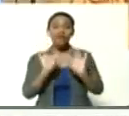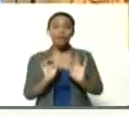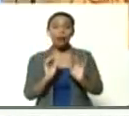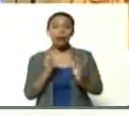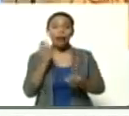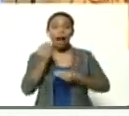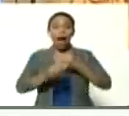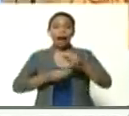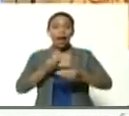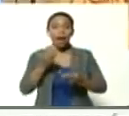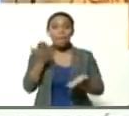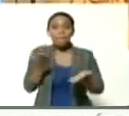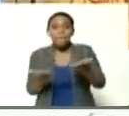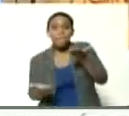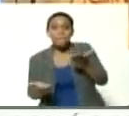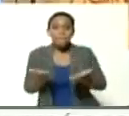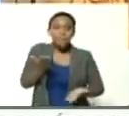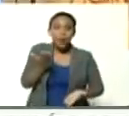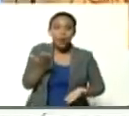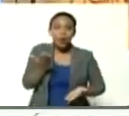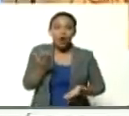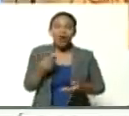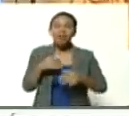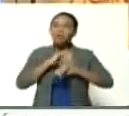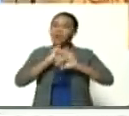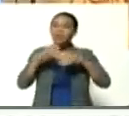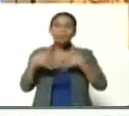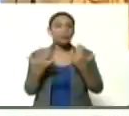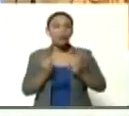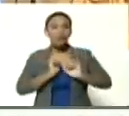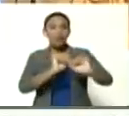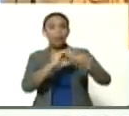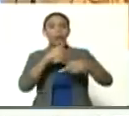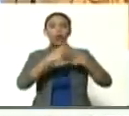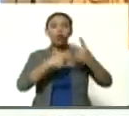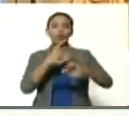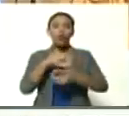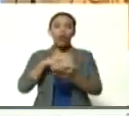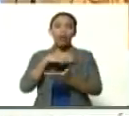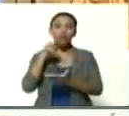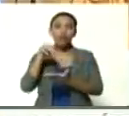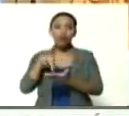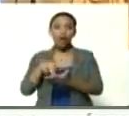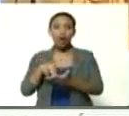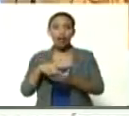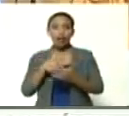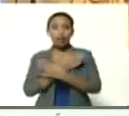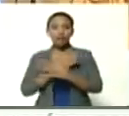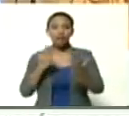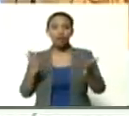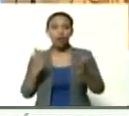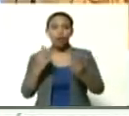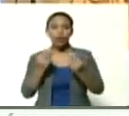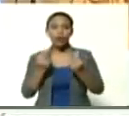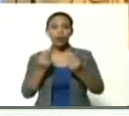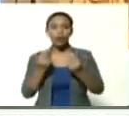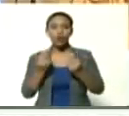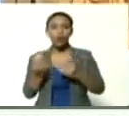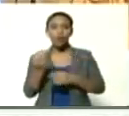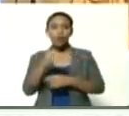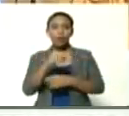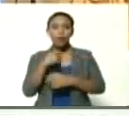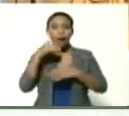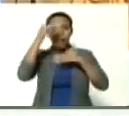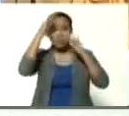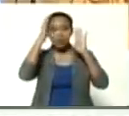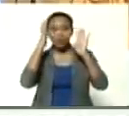regulará aranceles a fin de defender nuestra producción nacional y disponer de recursos adicionales para